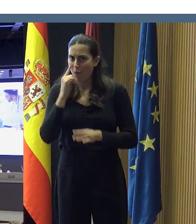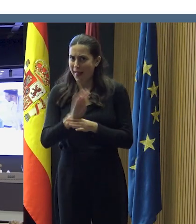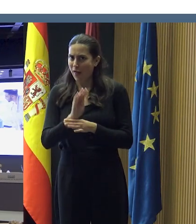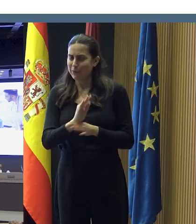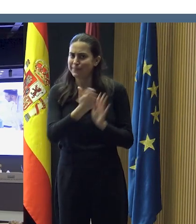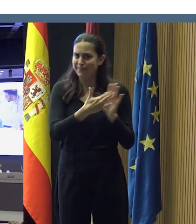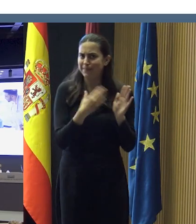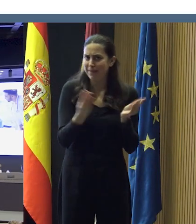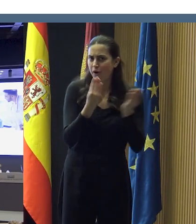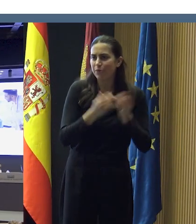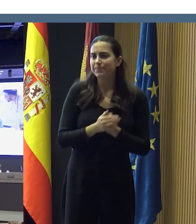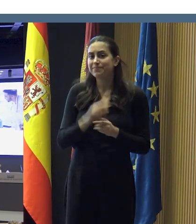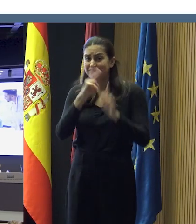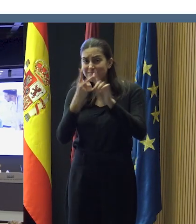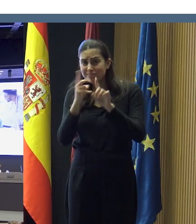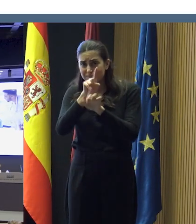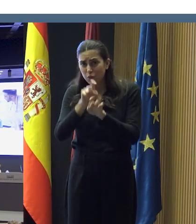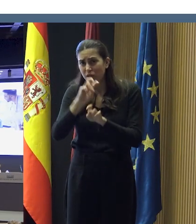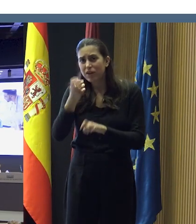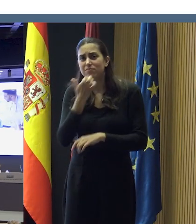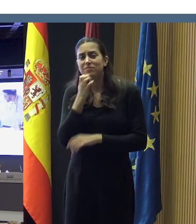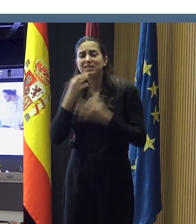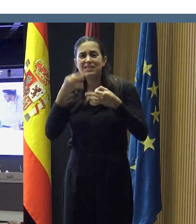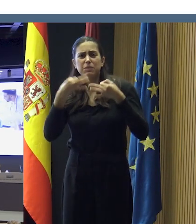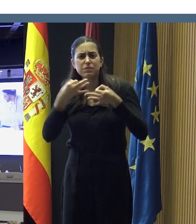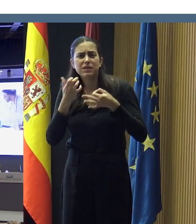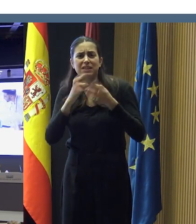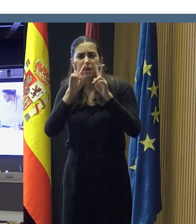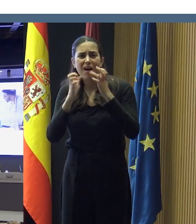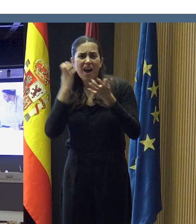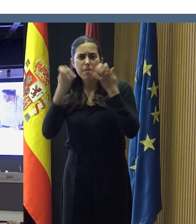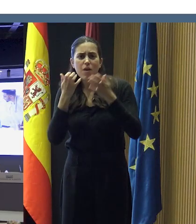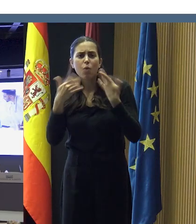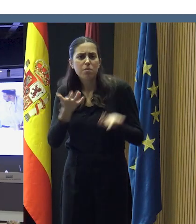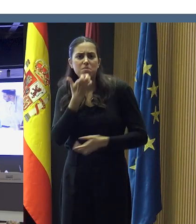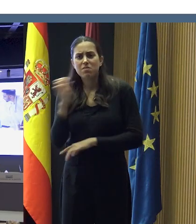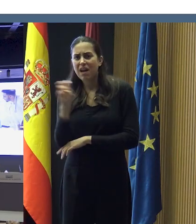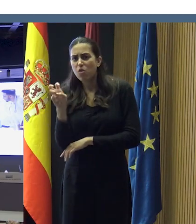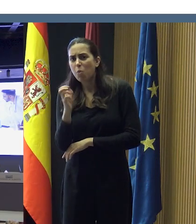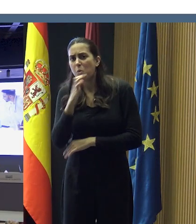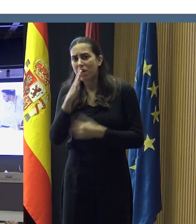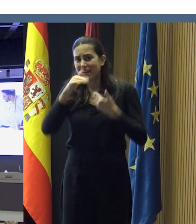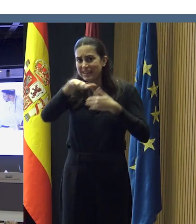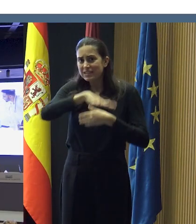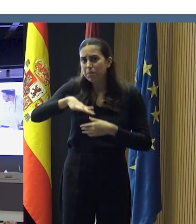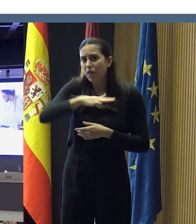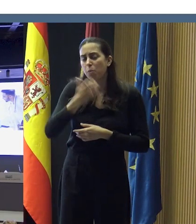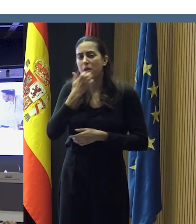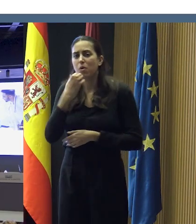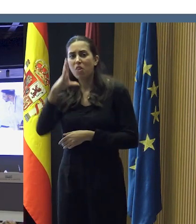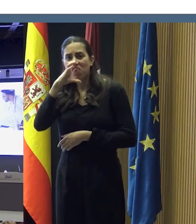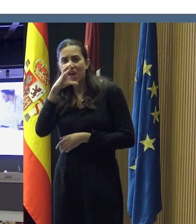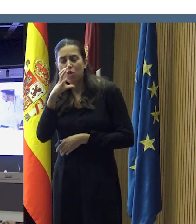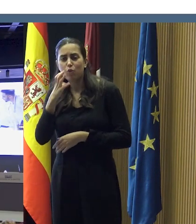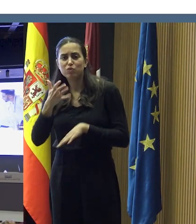en los laboratorios siempre ensayáis con ratones por espacio, me imagino, porque estás en una habitación, no se puede ensayar con cerdos, con perros,